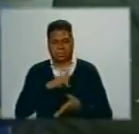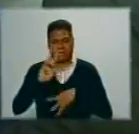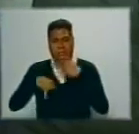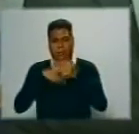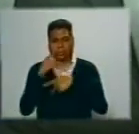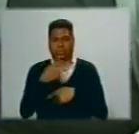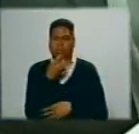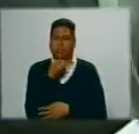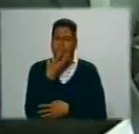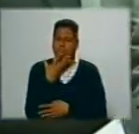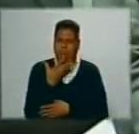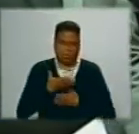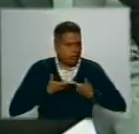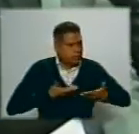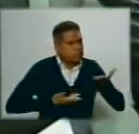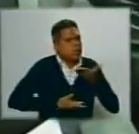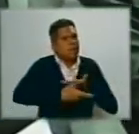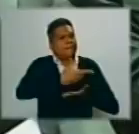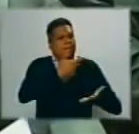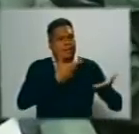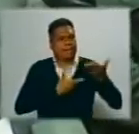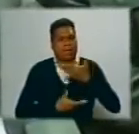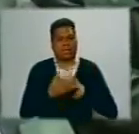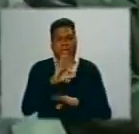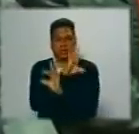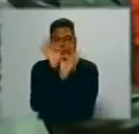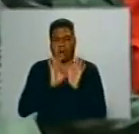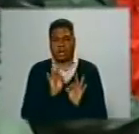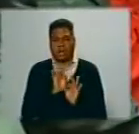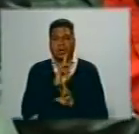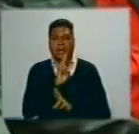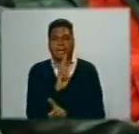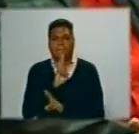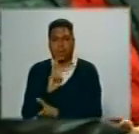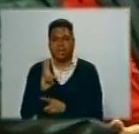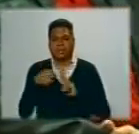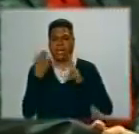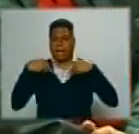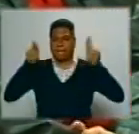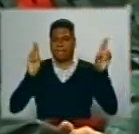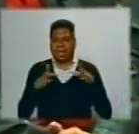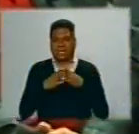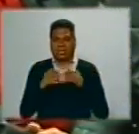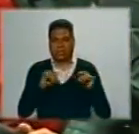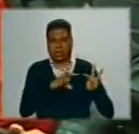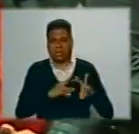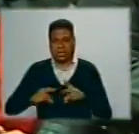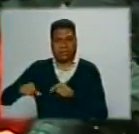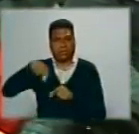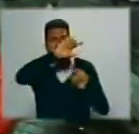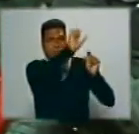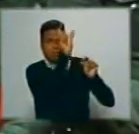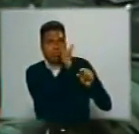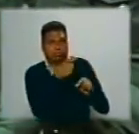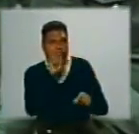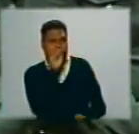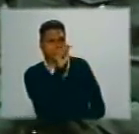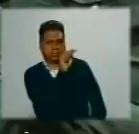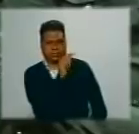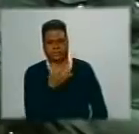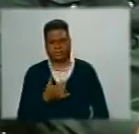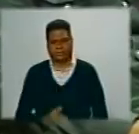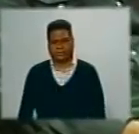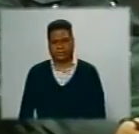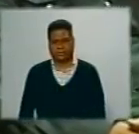buenos oficios dirigidos a la resolución pacífica de la controversia territorial sobre la Guyana Esequiba